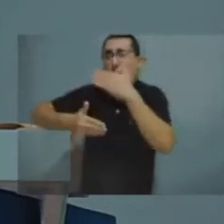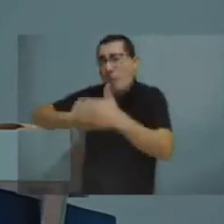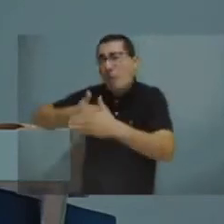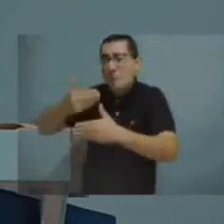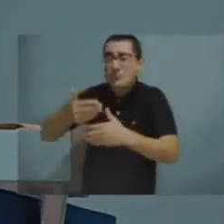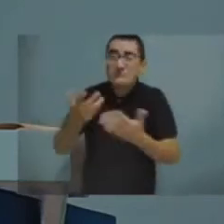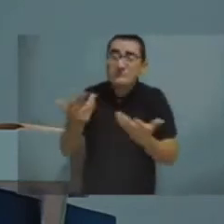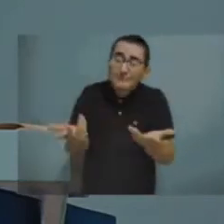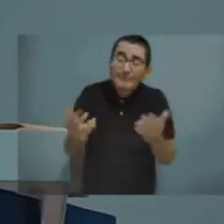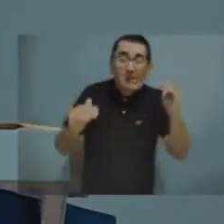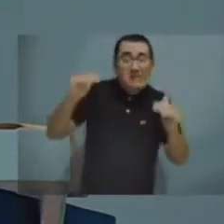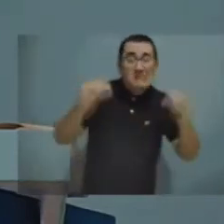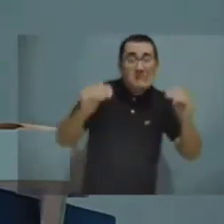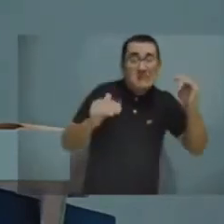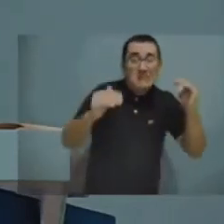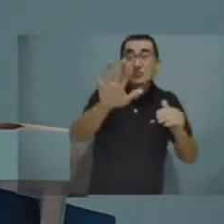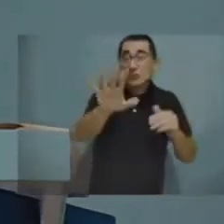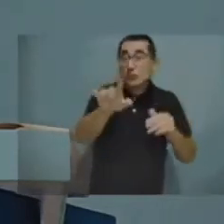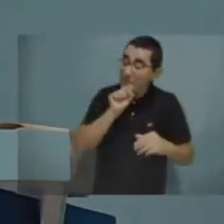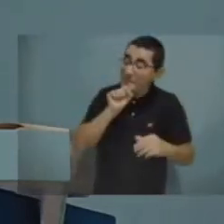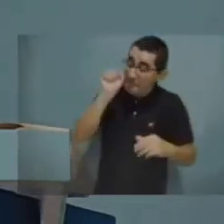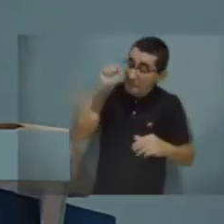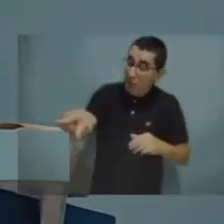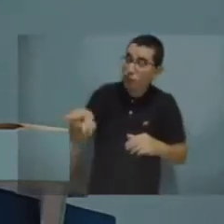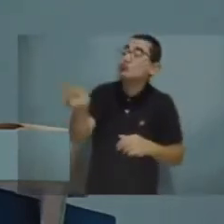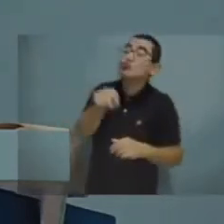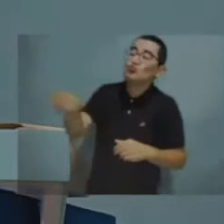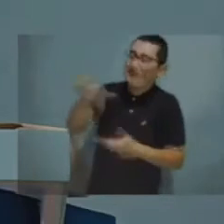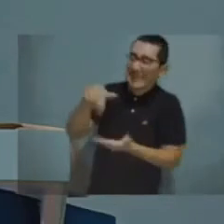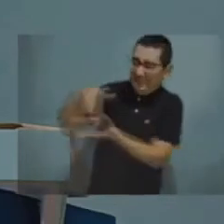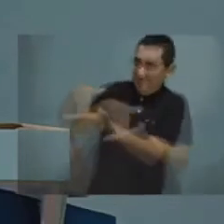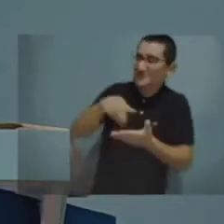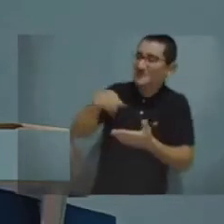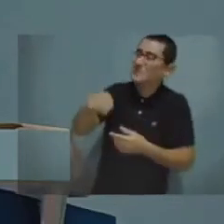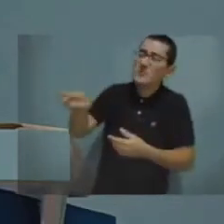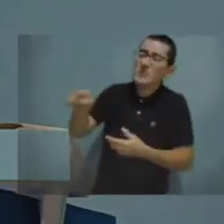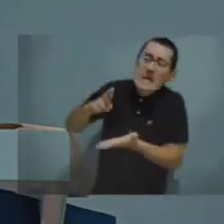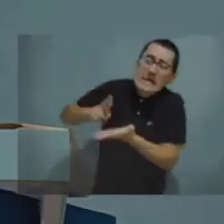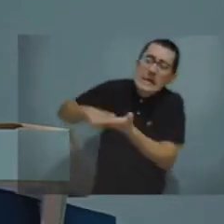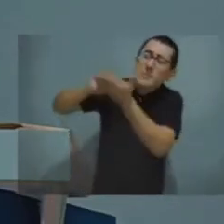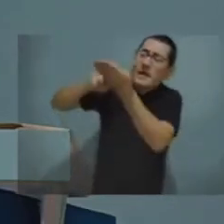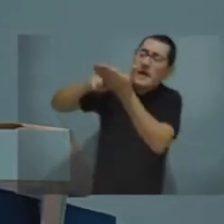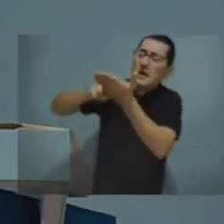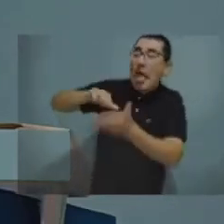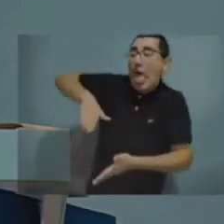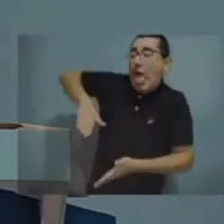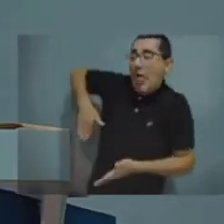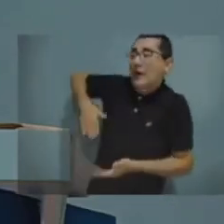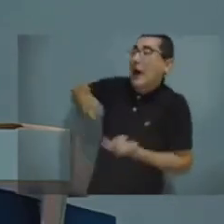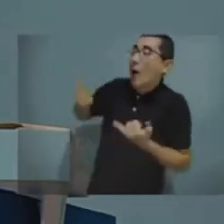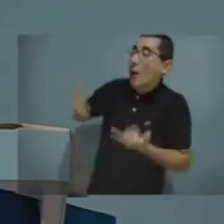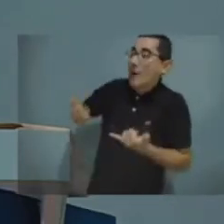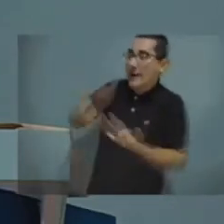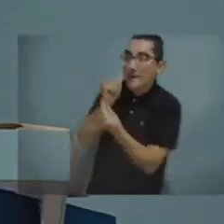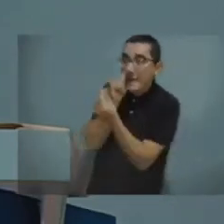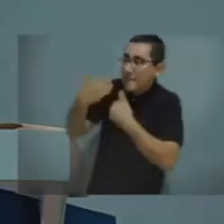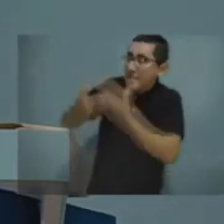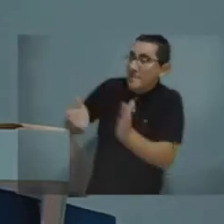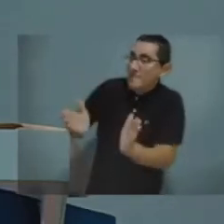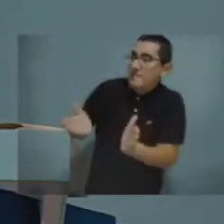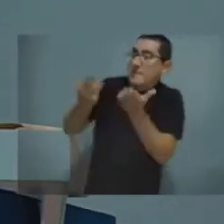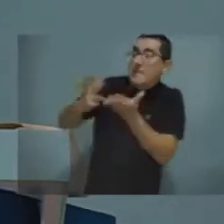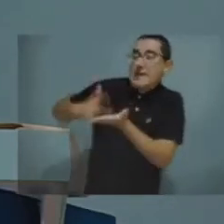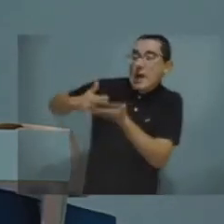comentaran cómo creen ustedes que se puede recuperar ese terreno perdido en materia económica por medio de las comunicaciones